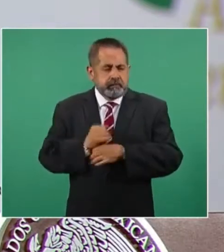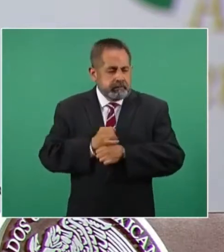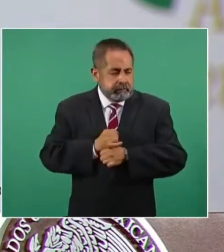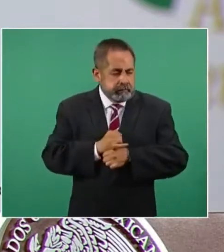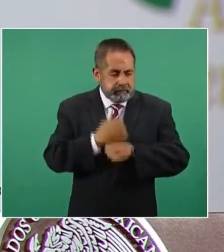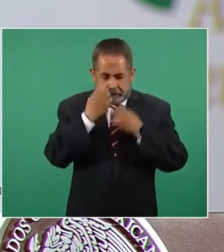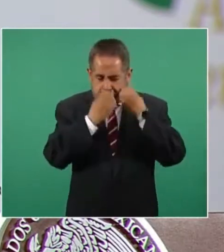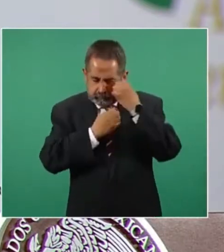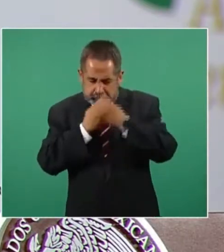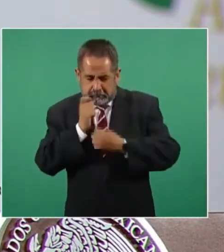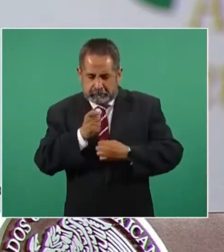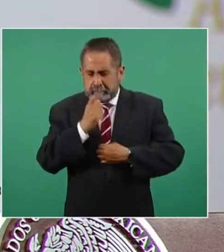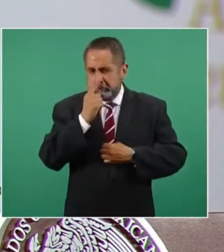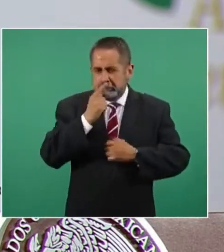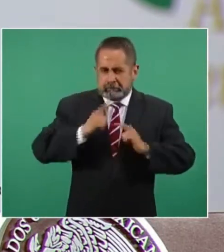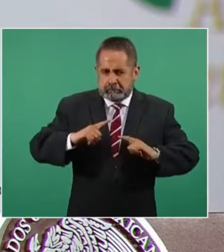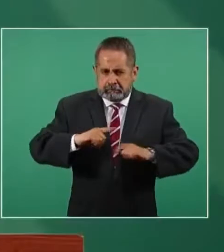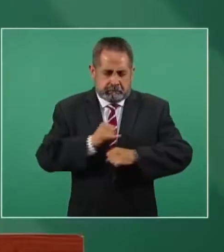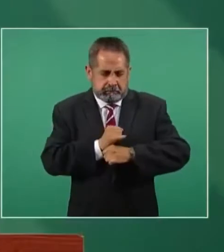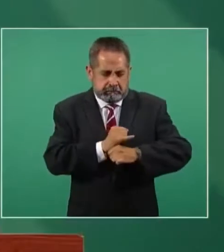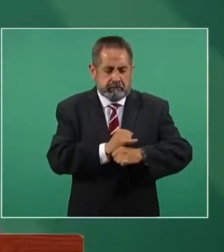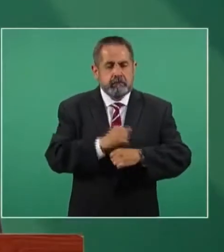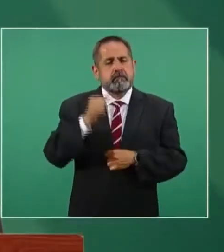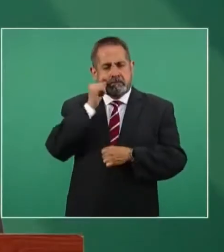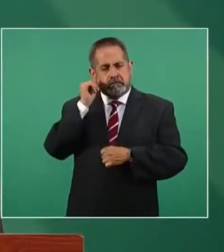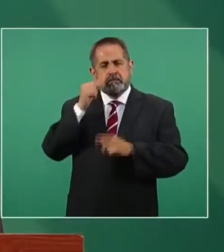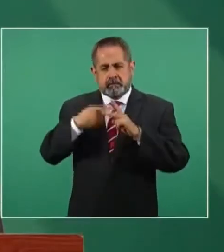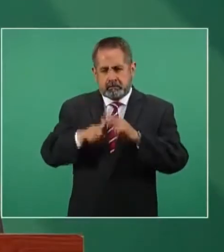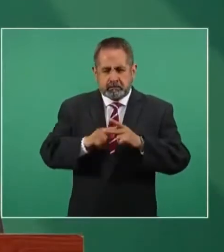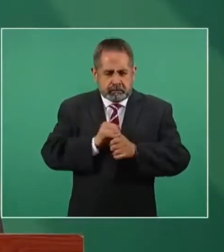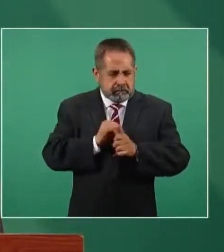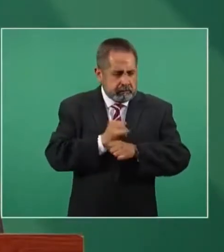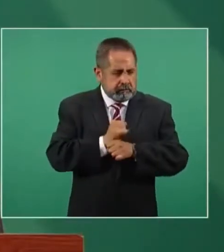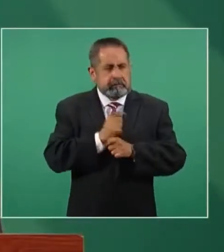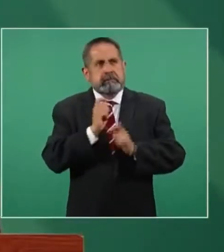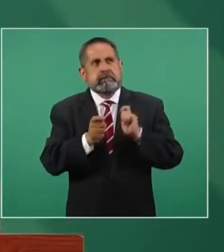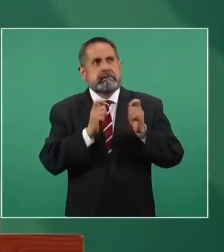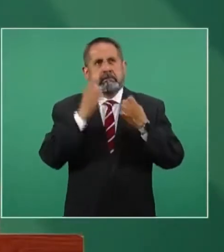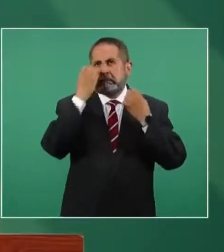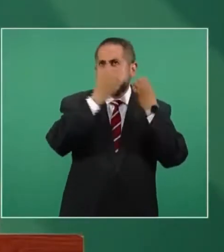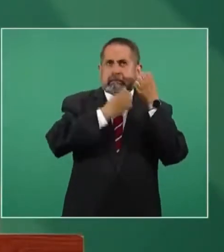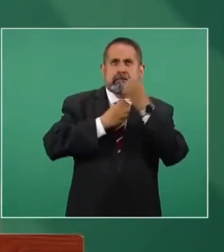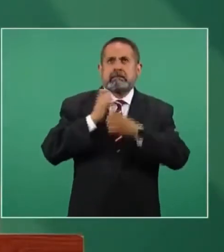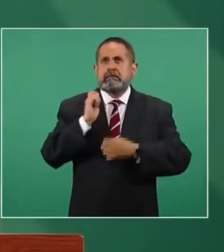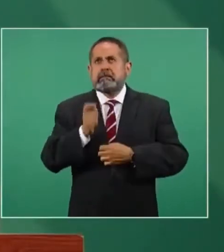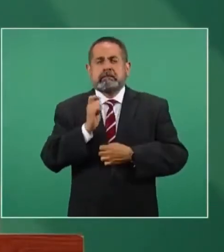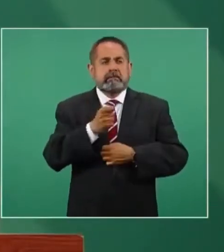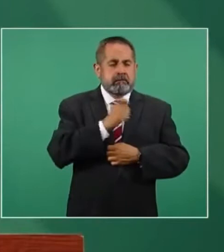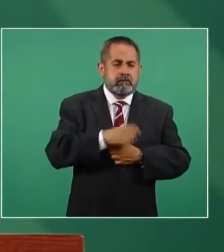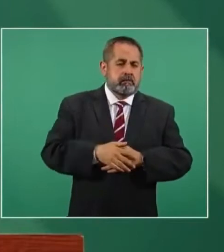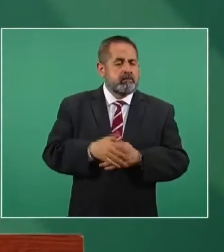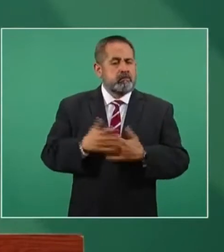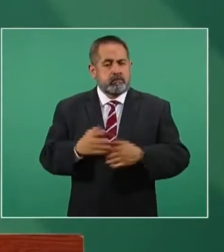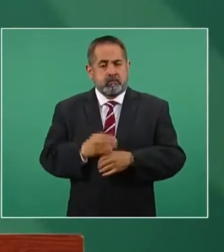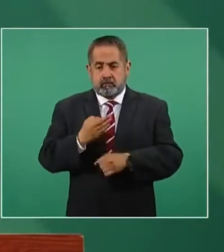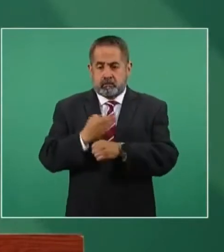noche de ayer, pero además estamos, y lo informaremos el día de hoy, buscando una